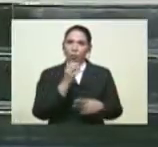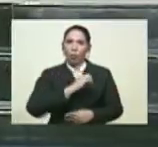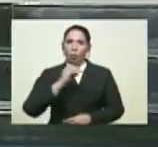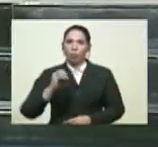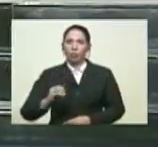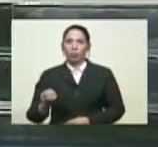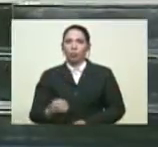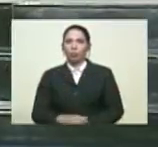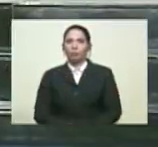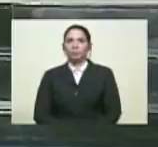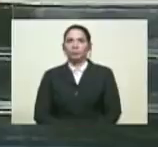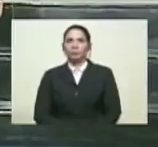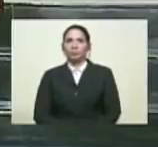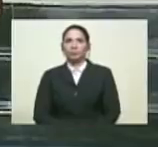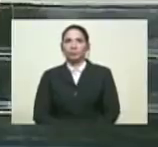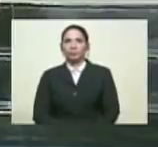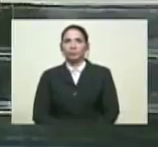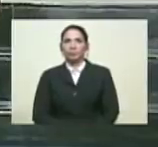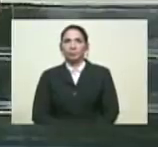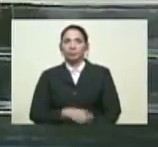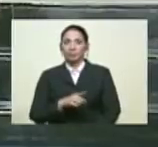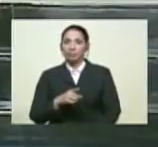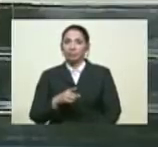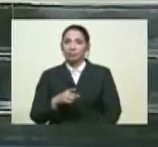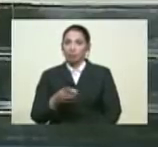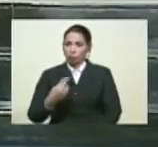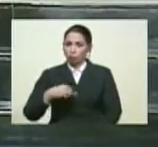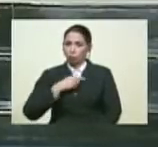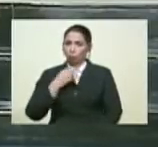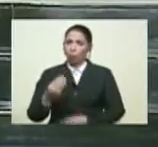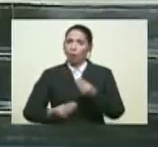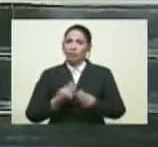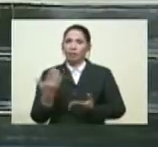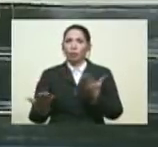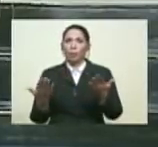casualidad estamos haciendo un balance